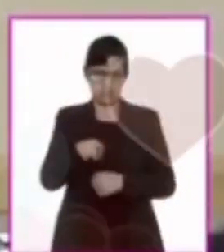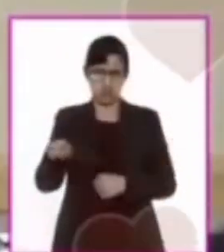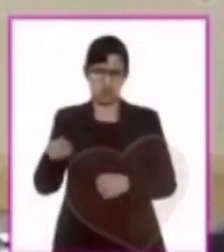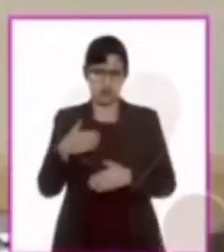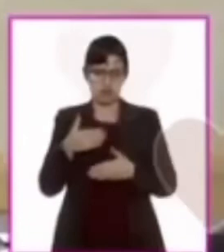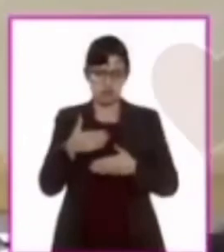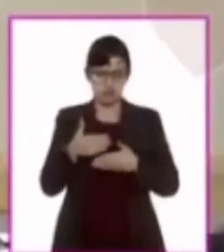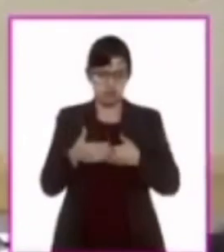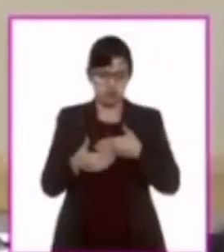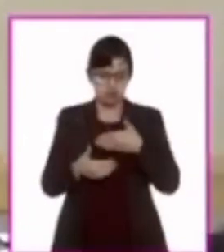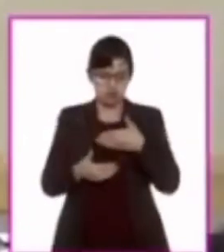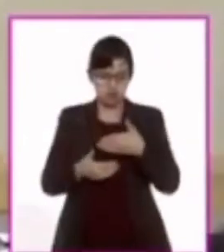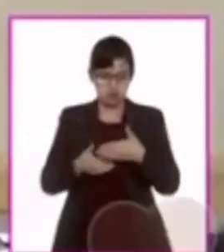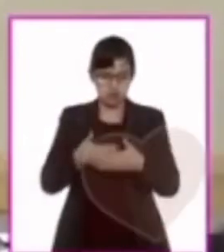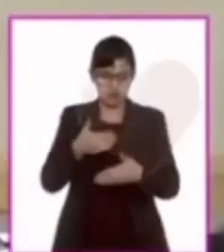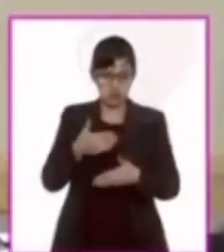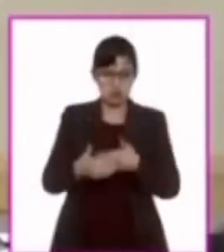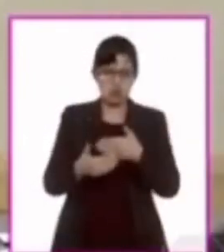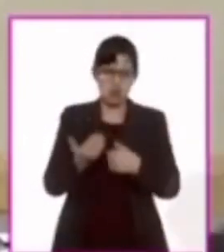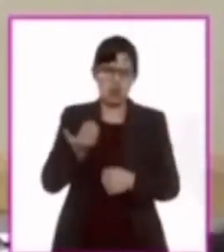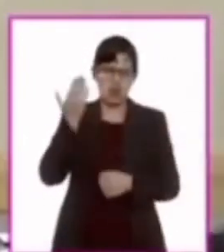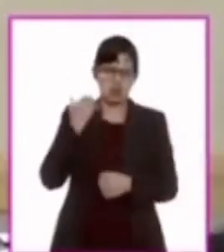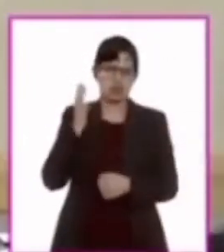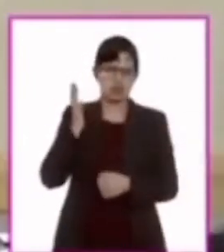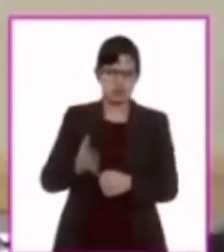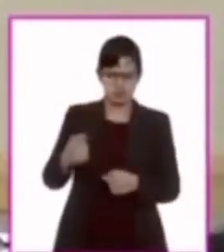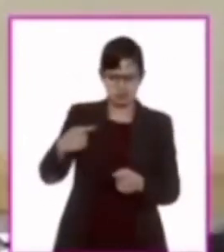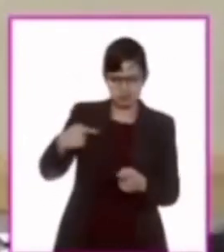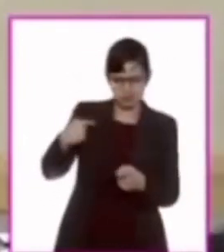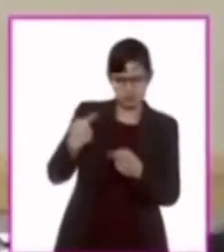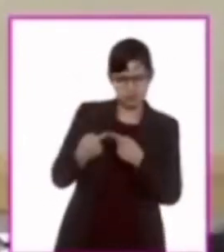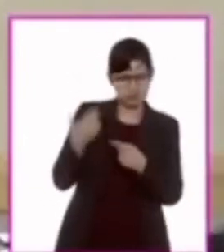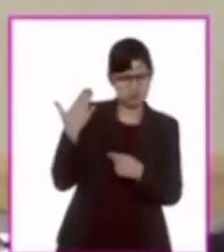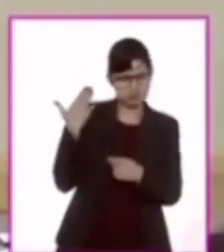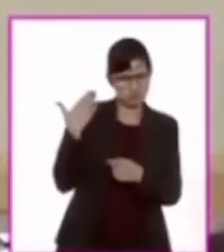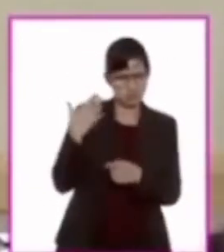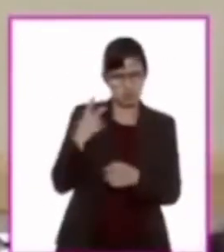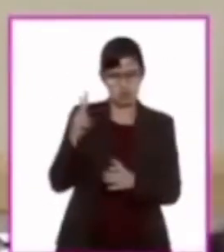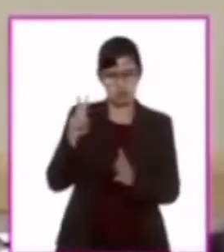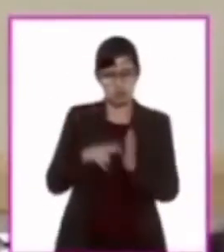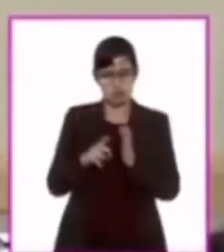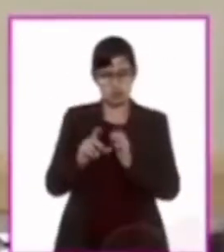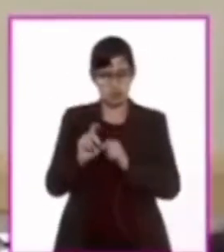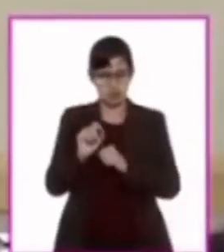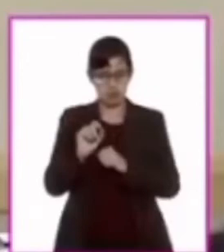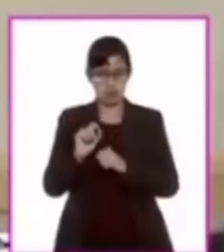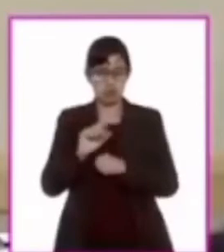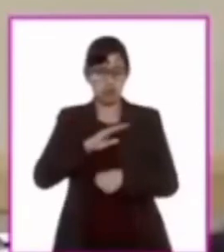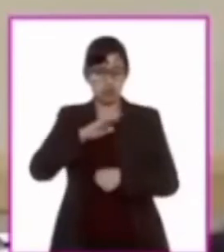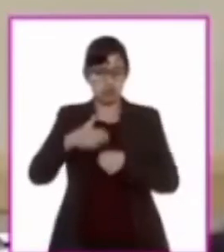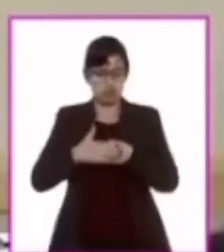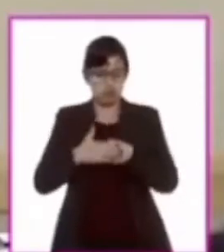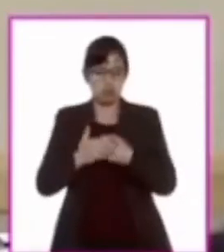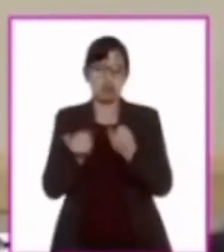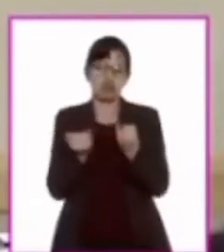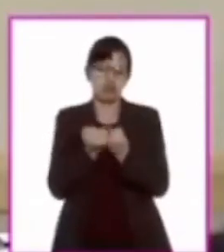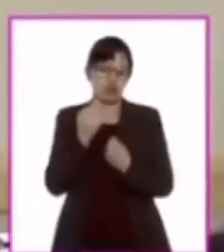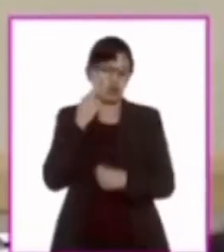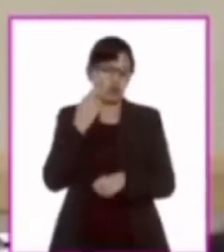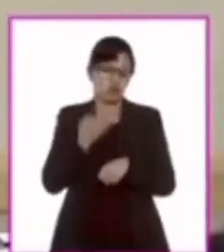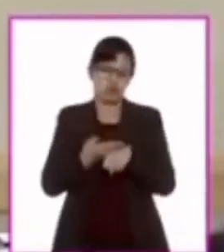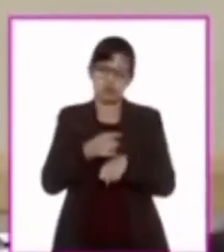proceso impecable como ha venido ocurriendo en los tiempos recientes en 2021 es también una responsabilidad colectiva